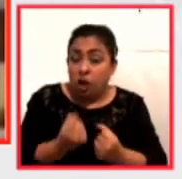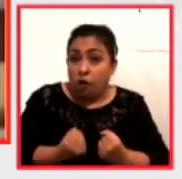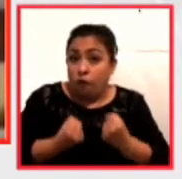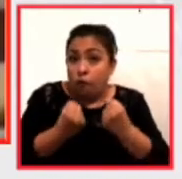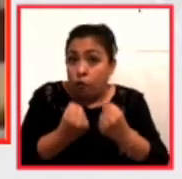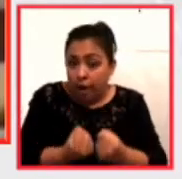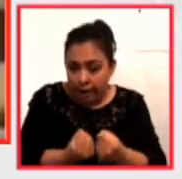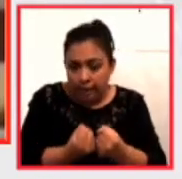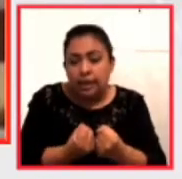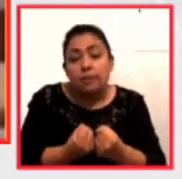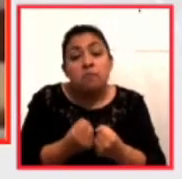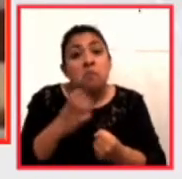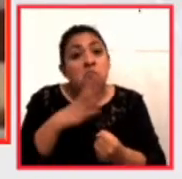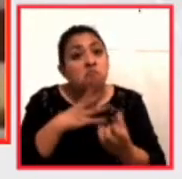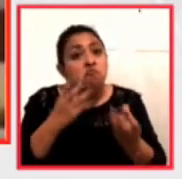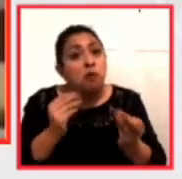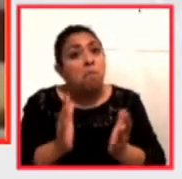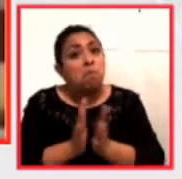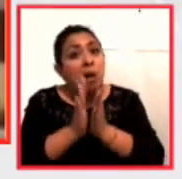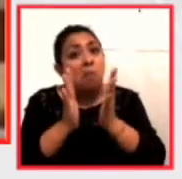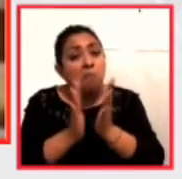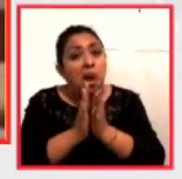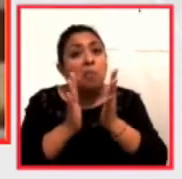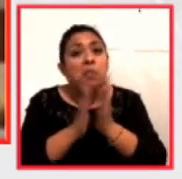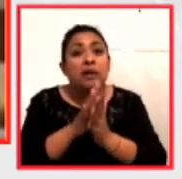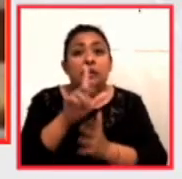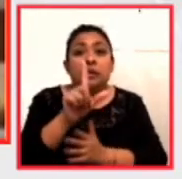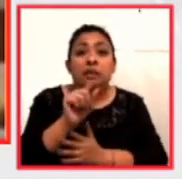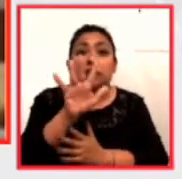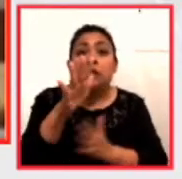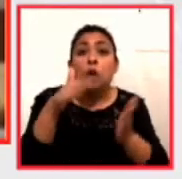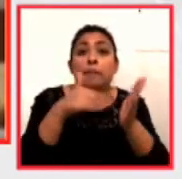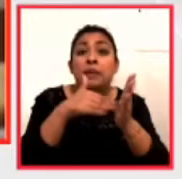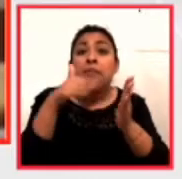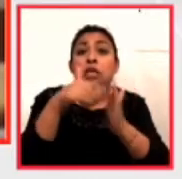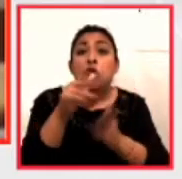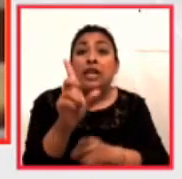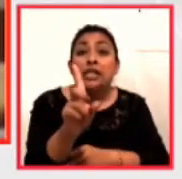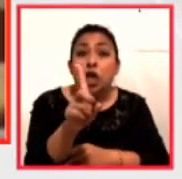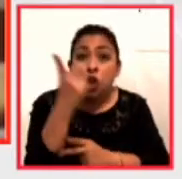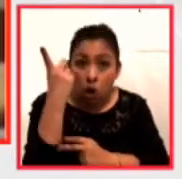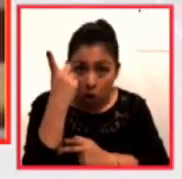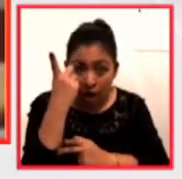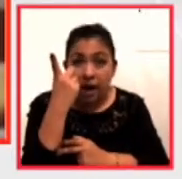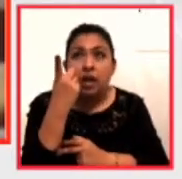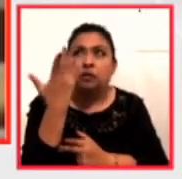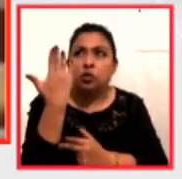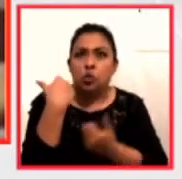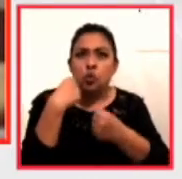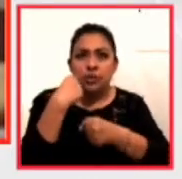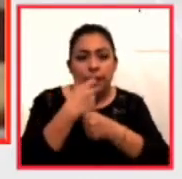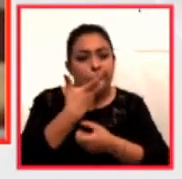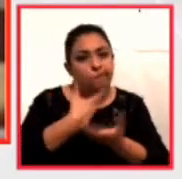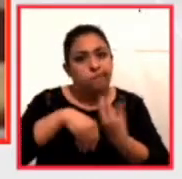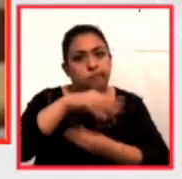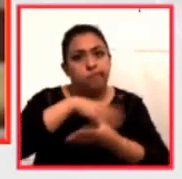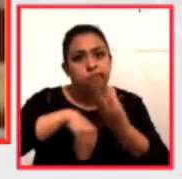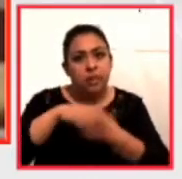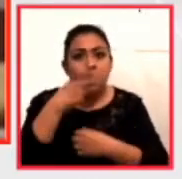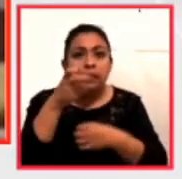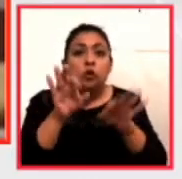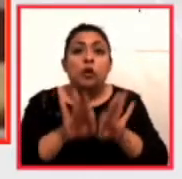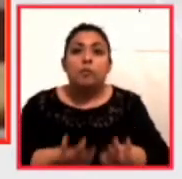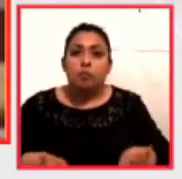básicamente tenemos un dinamismo de intercambio de 75 mil millones de dólares, que fue lo que se generó en el año pasado. Así es que esto va a ser muy